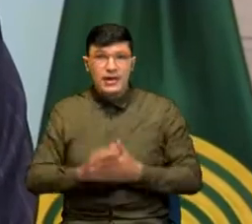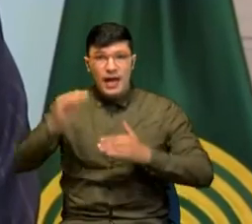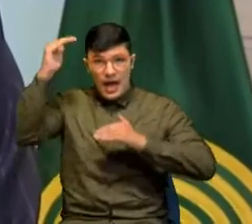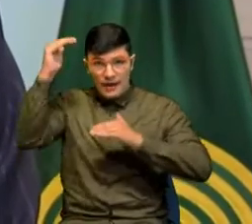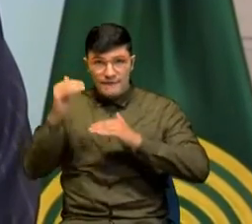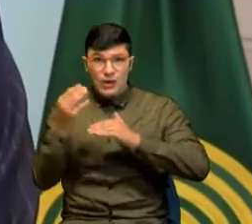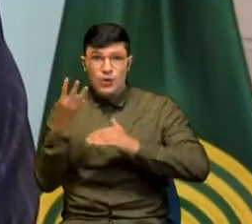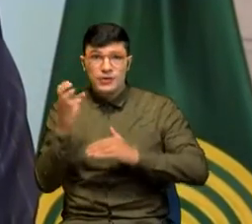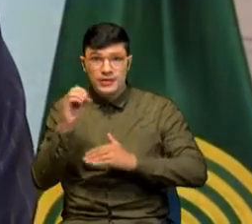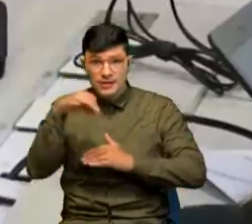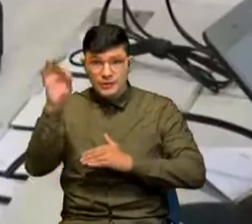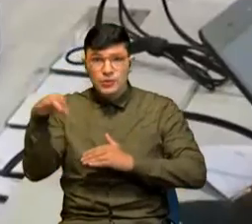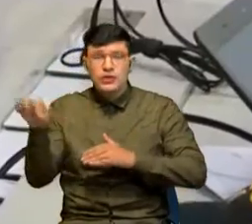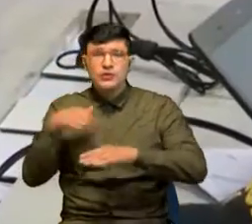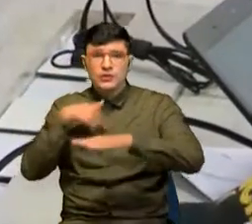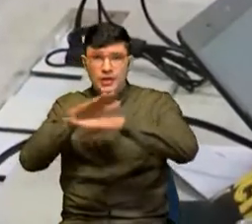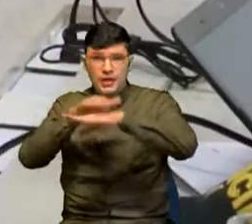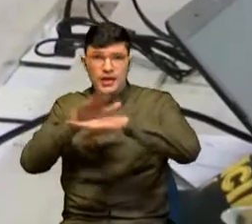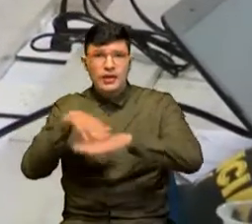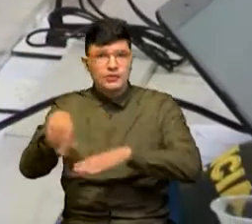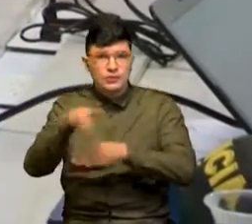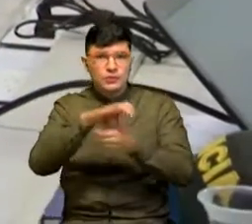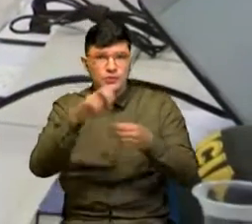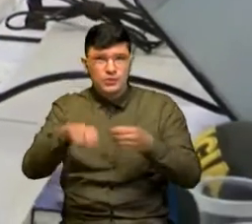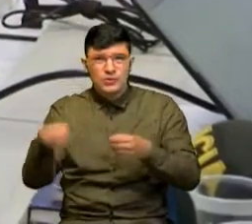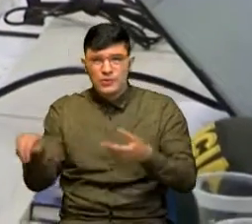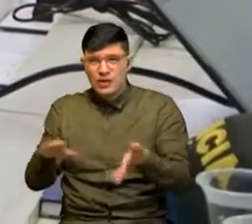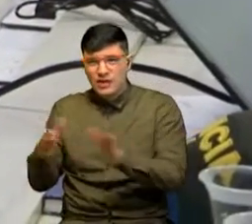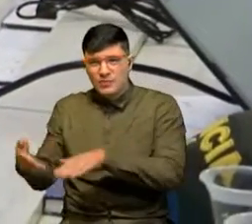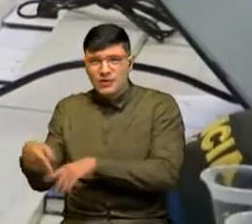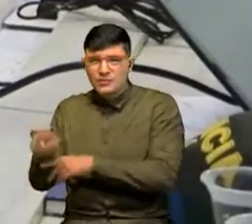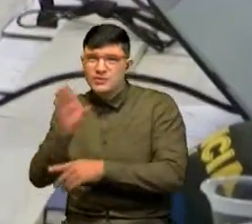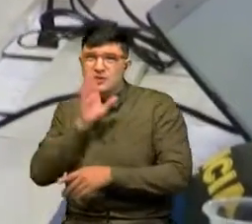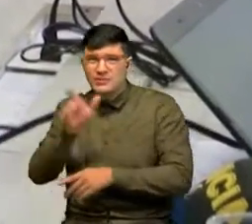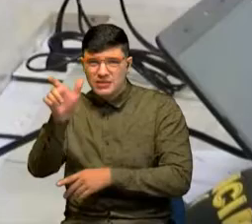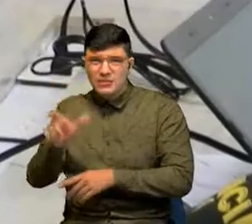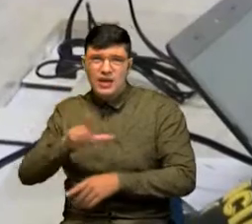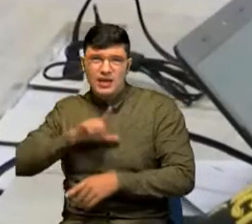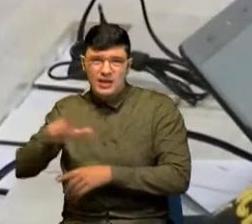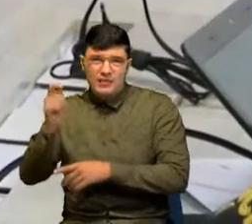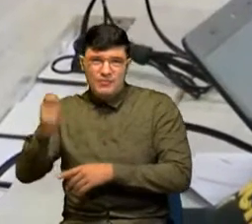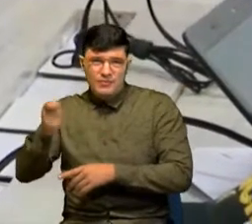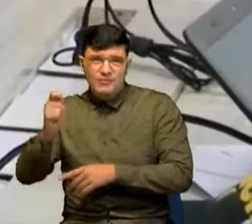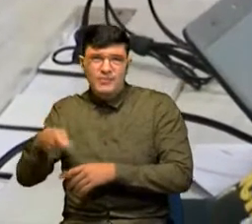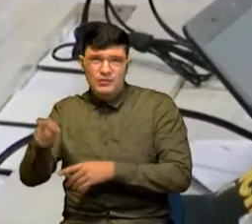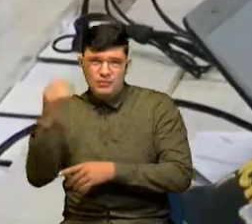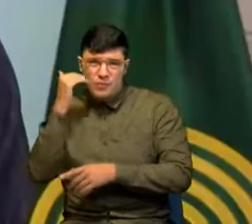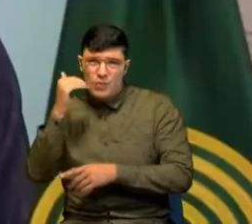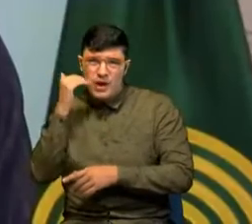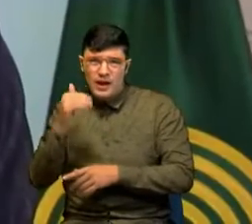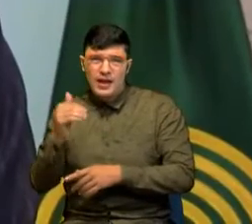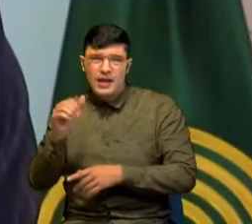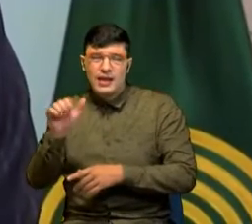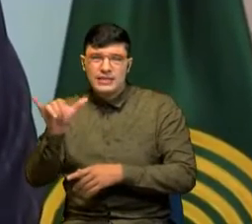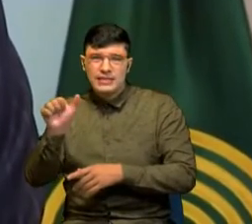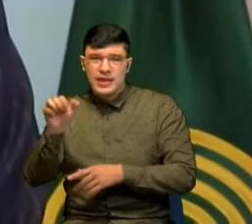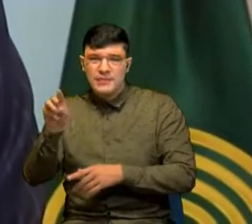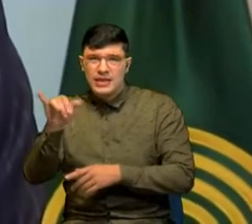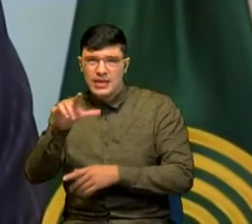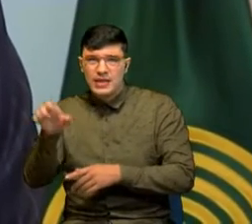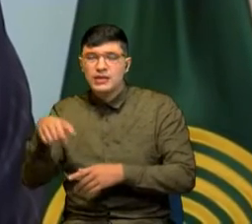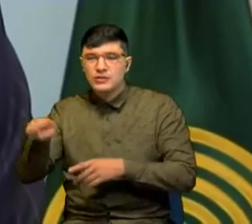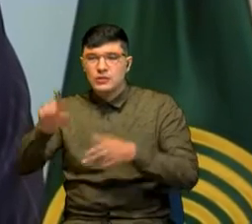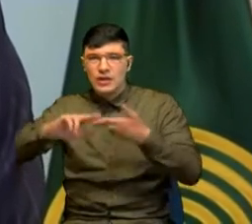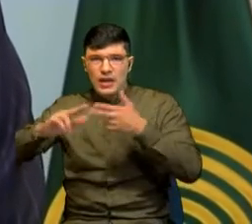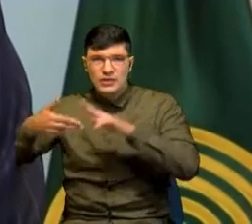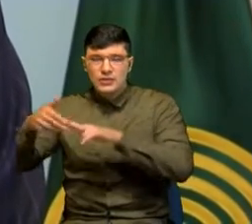ciudadanía que se han presentado hechos aislados, como fue la muerte de la abogada Yamile Guerra, pero son hechos que tienen que ver más con reclamación de tierra y no con